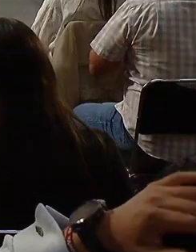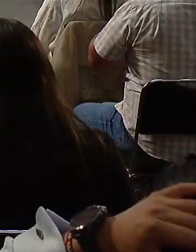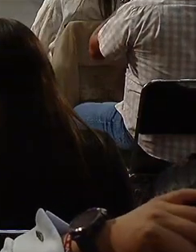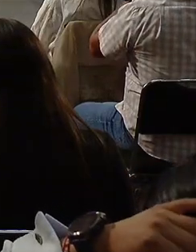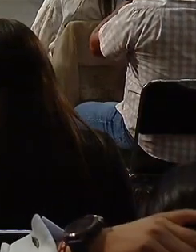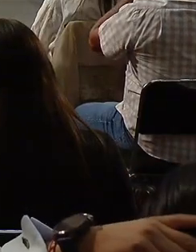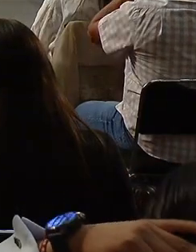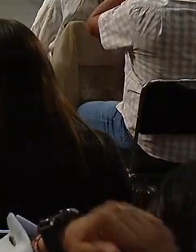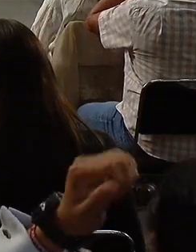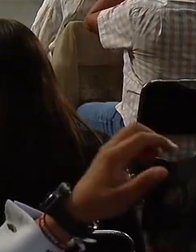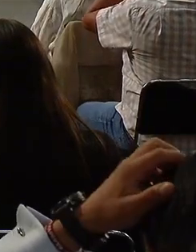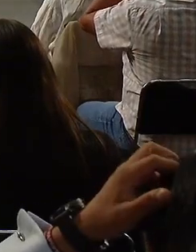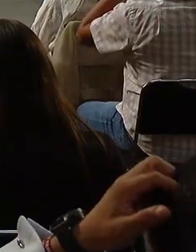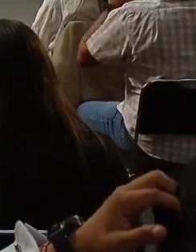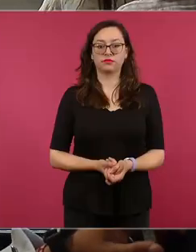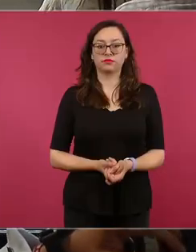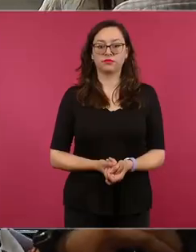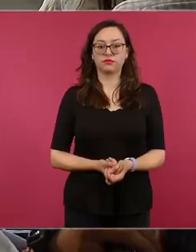Y